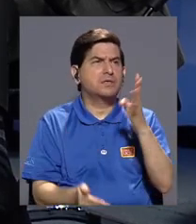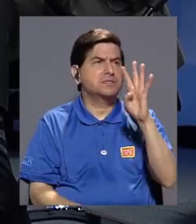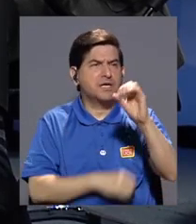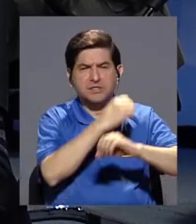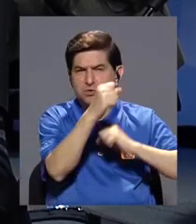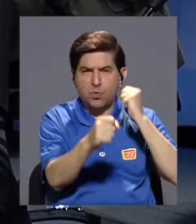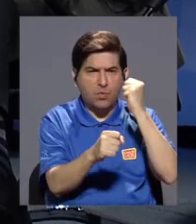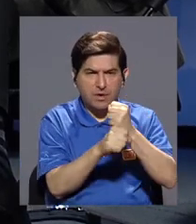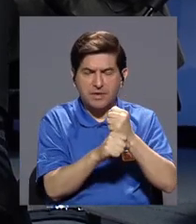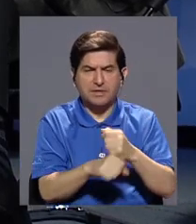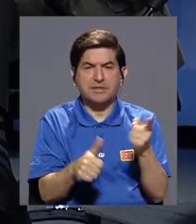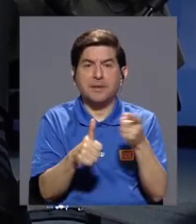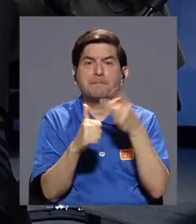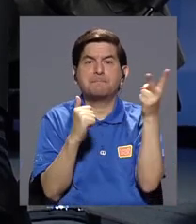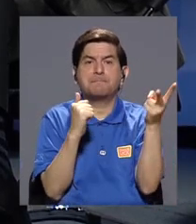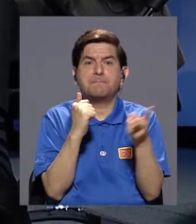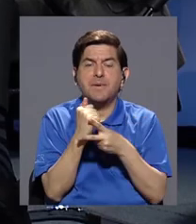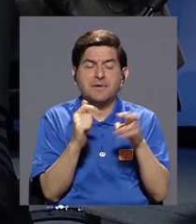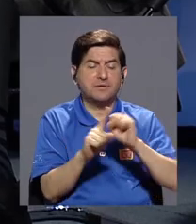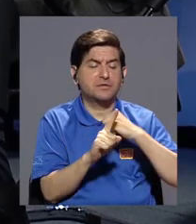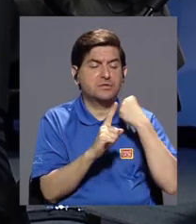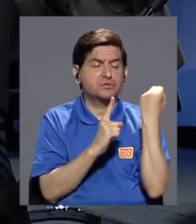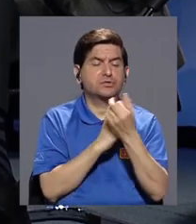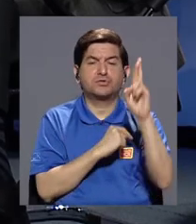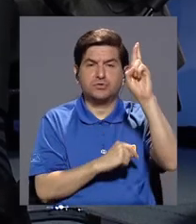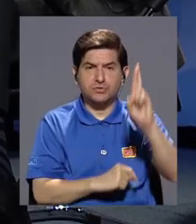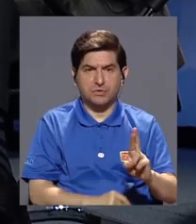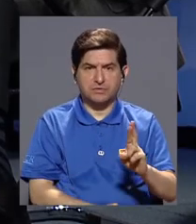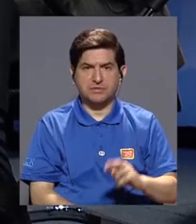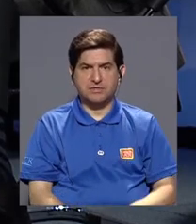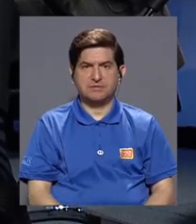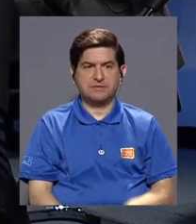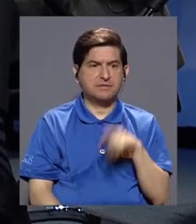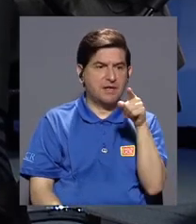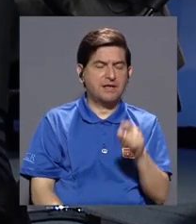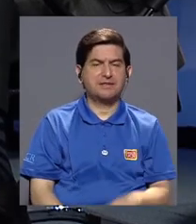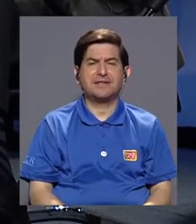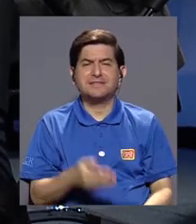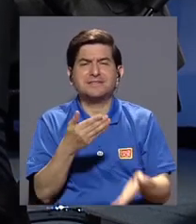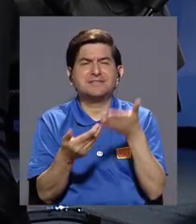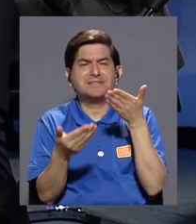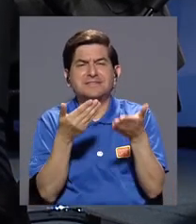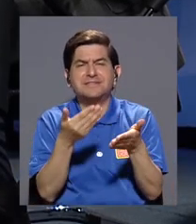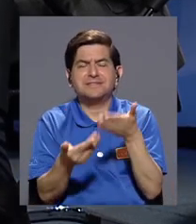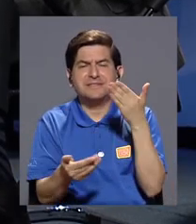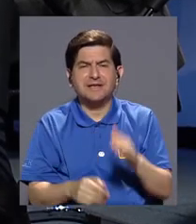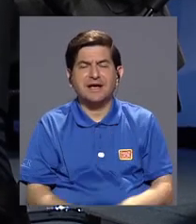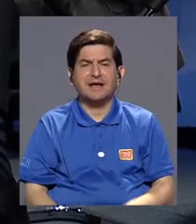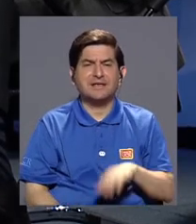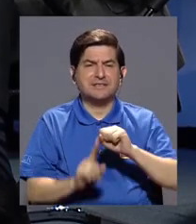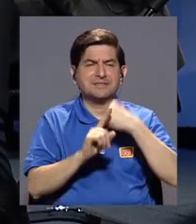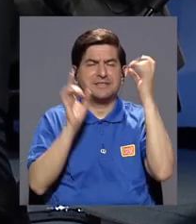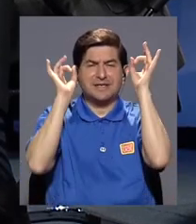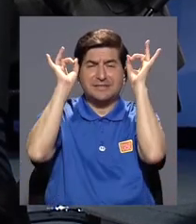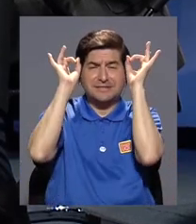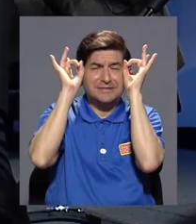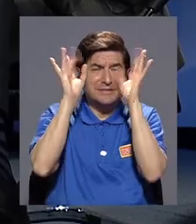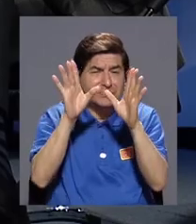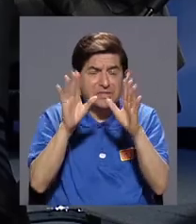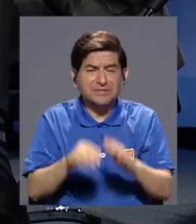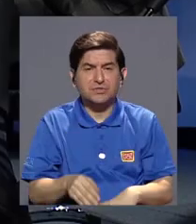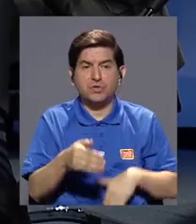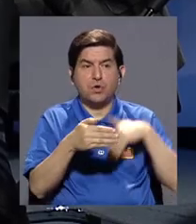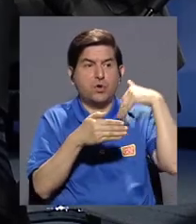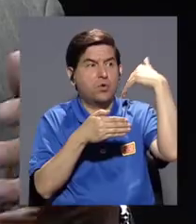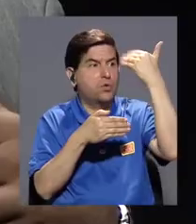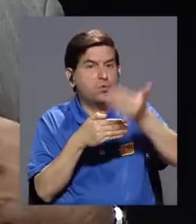40 años, por primera vez la sociedad costarricense está cerca de llegar a una pesadilla de la